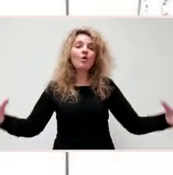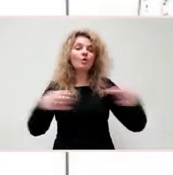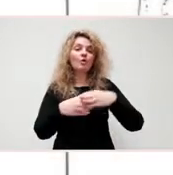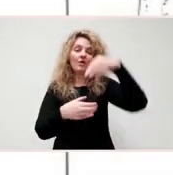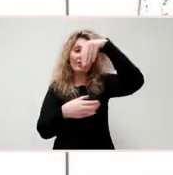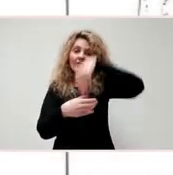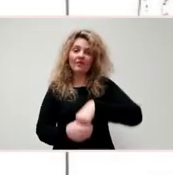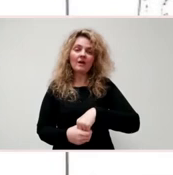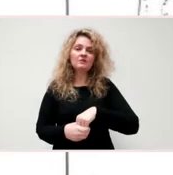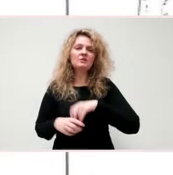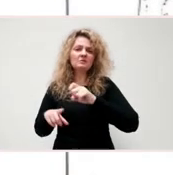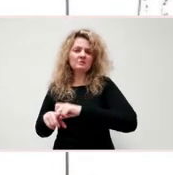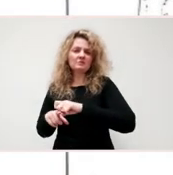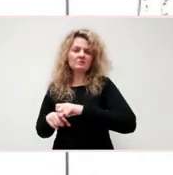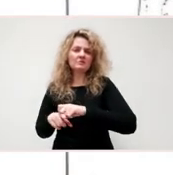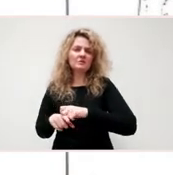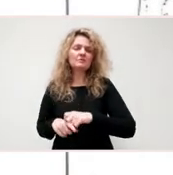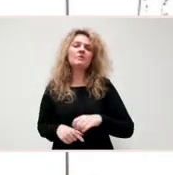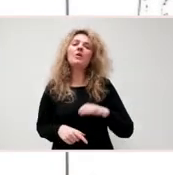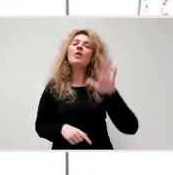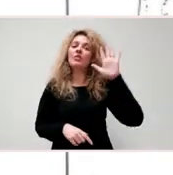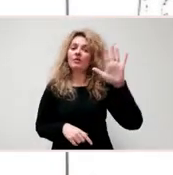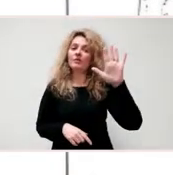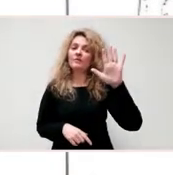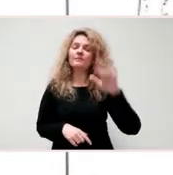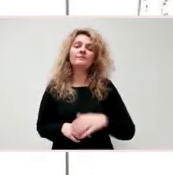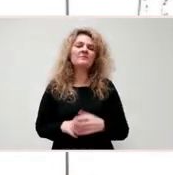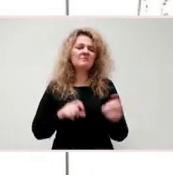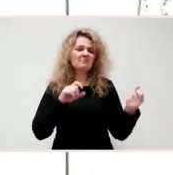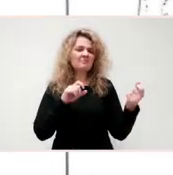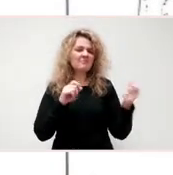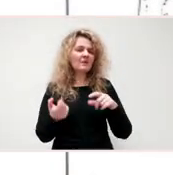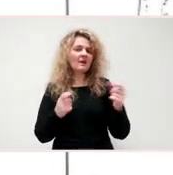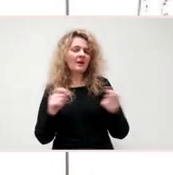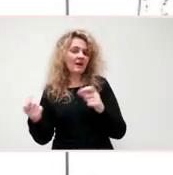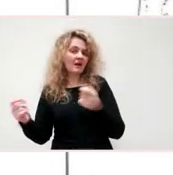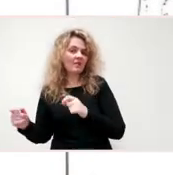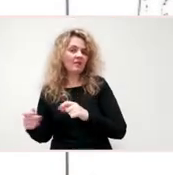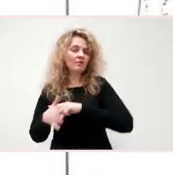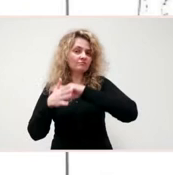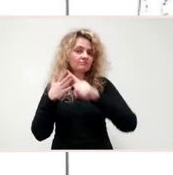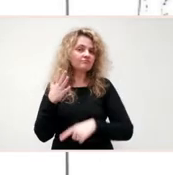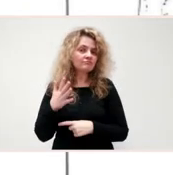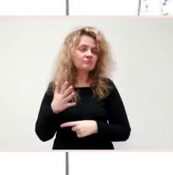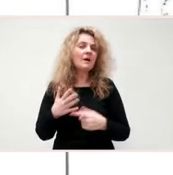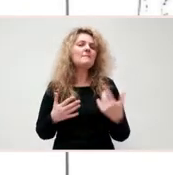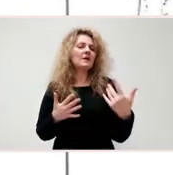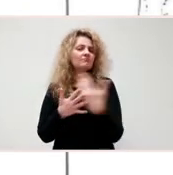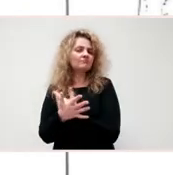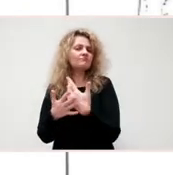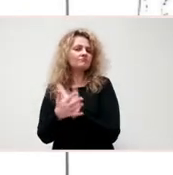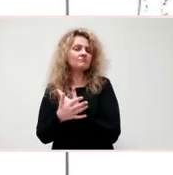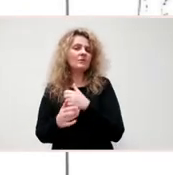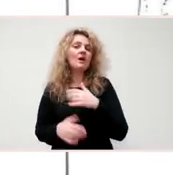Recoñécense ademais dentro do conxunto 5 tipos distintos de machados, moi parecidos entre eles, pero que,